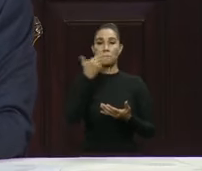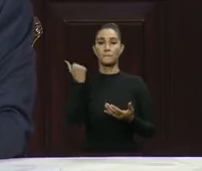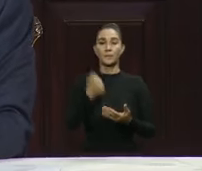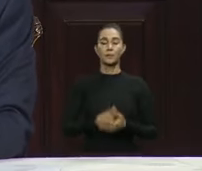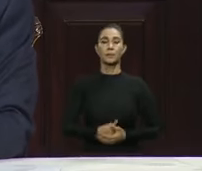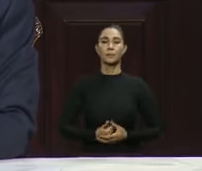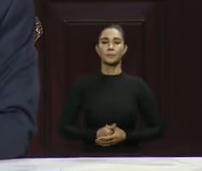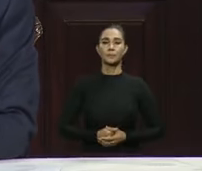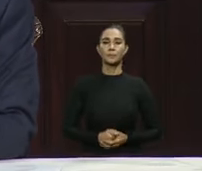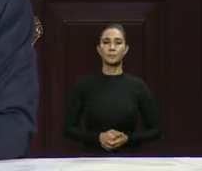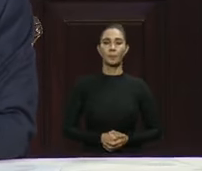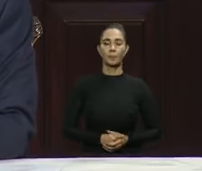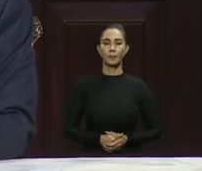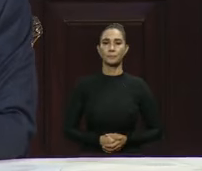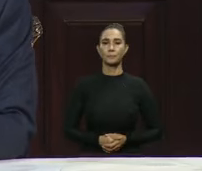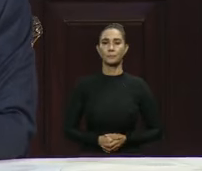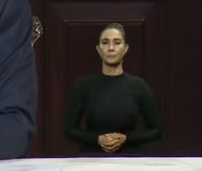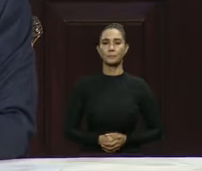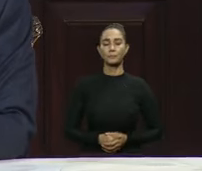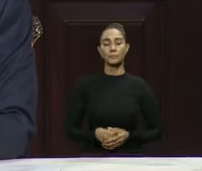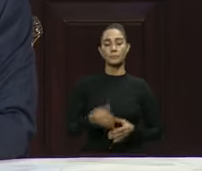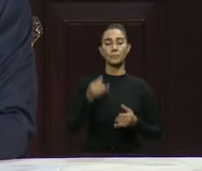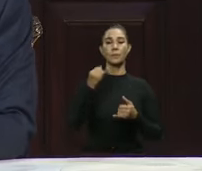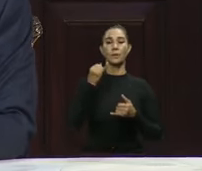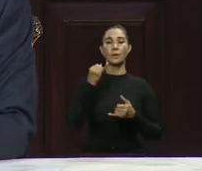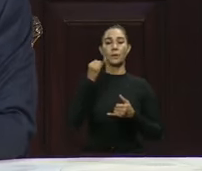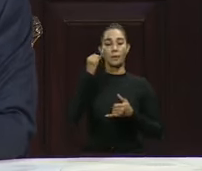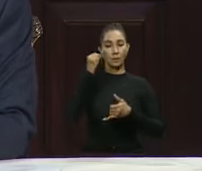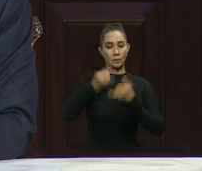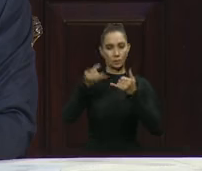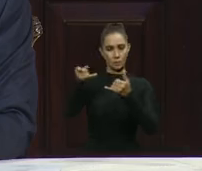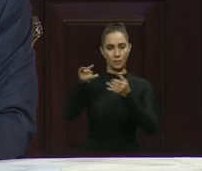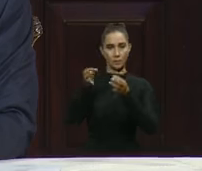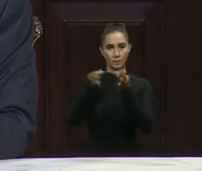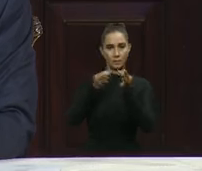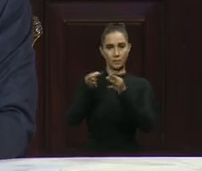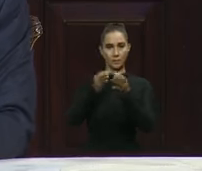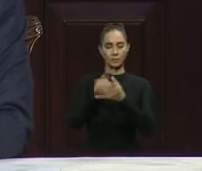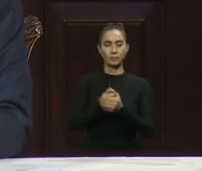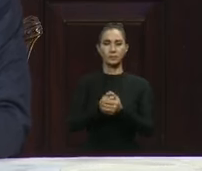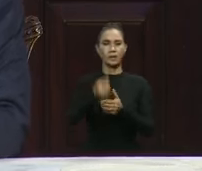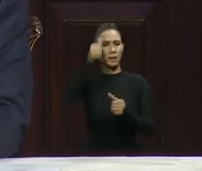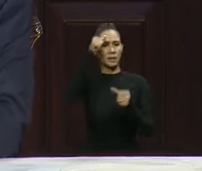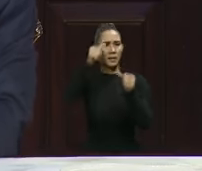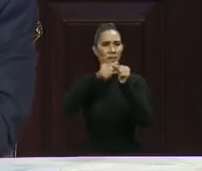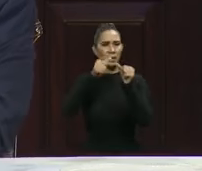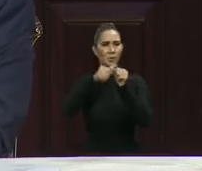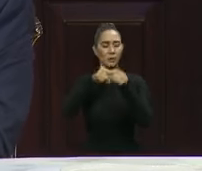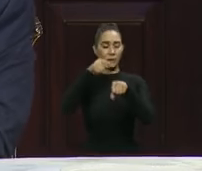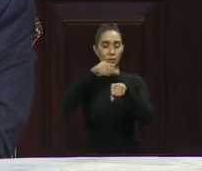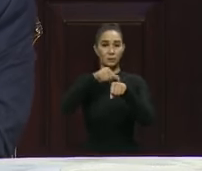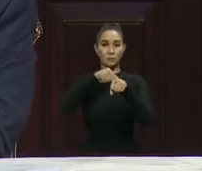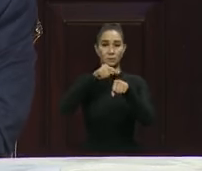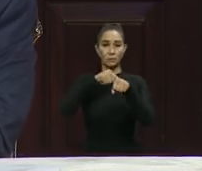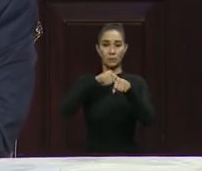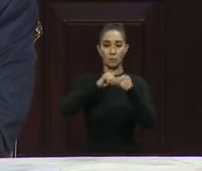Voy a dejar después, al terminar, para que Ito explique los montos. Recuérdate que este es un tema